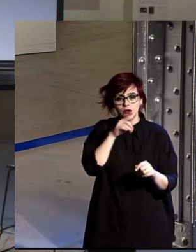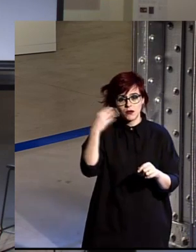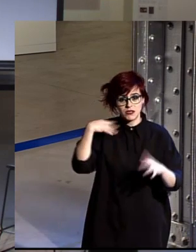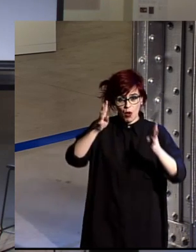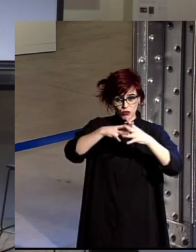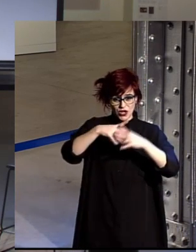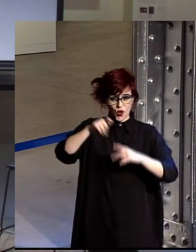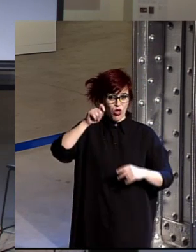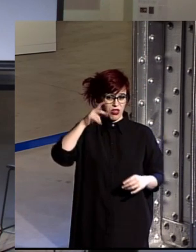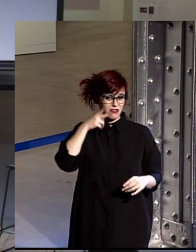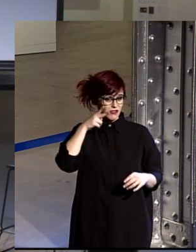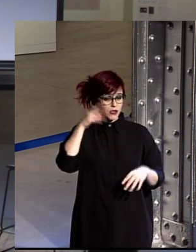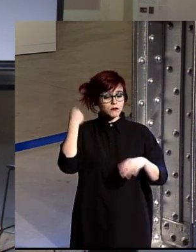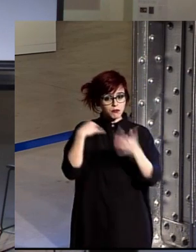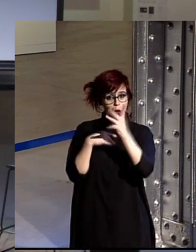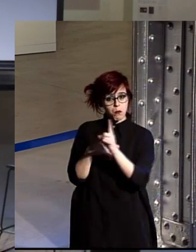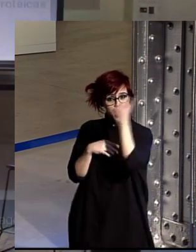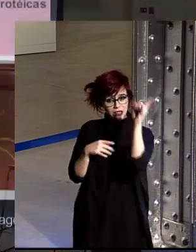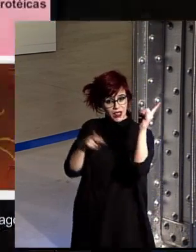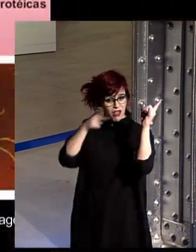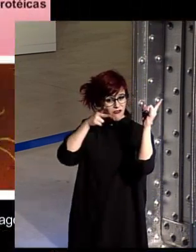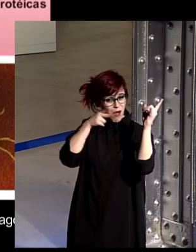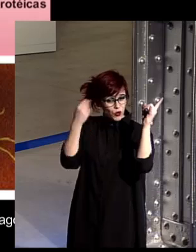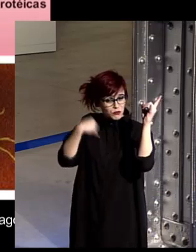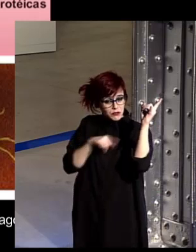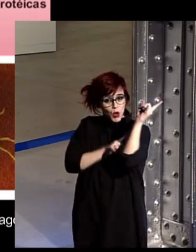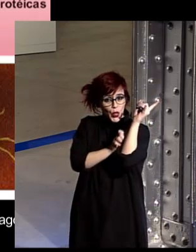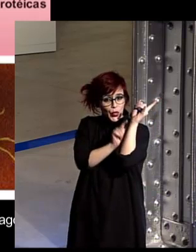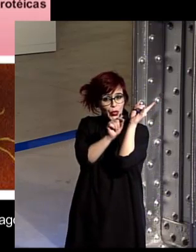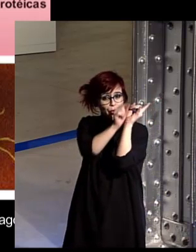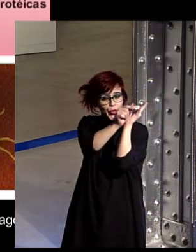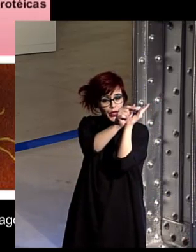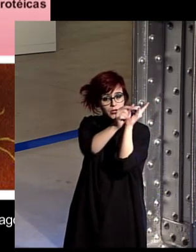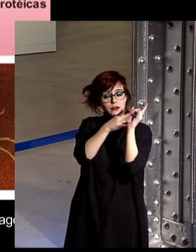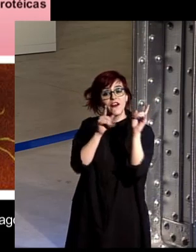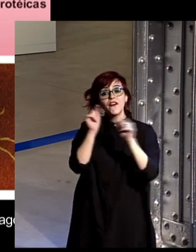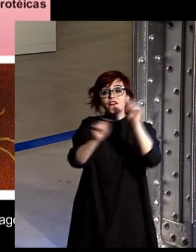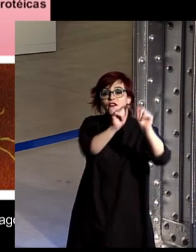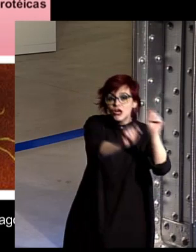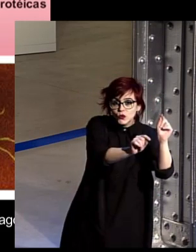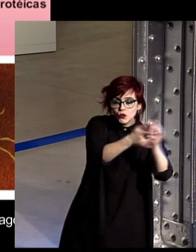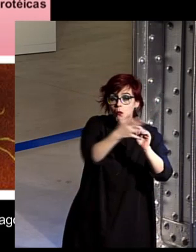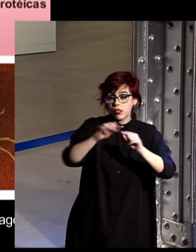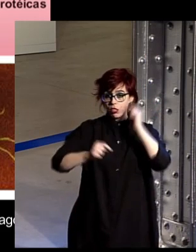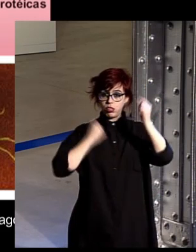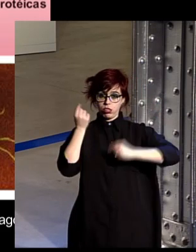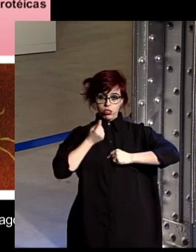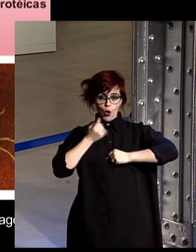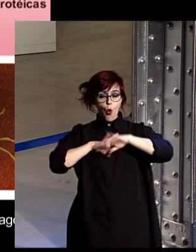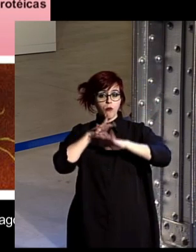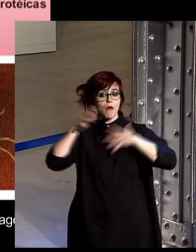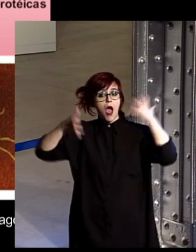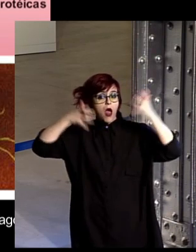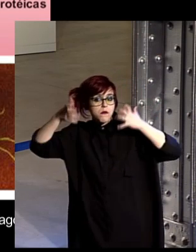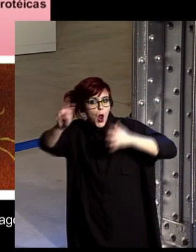del tabaco infecta a la planta Nicotiana tabacum, a la planta del tabaco, ¿vale? Estos dos virus nos pueden infectar a nosotros o a otras